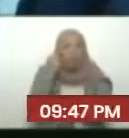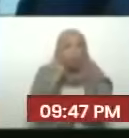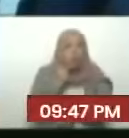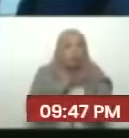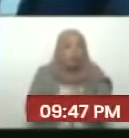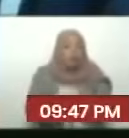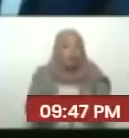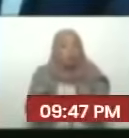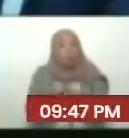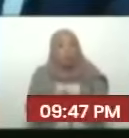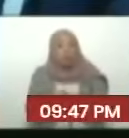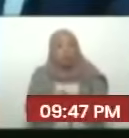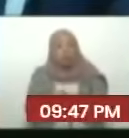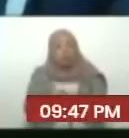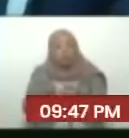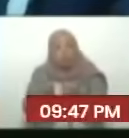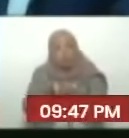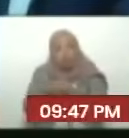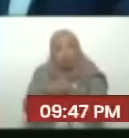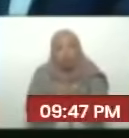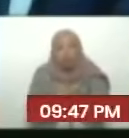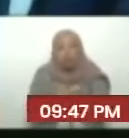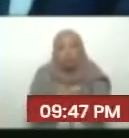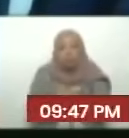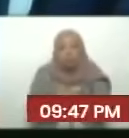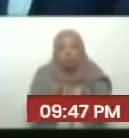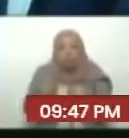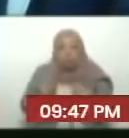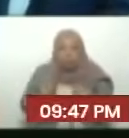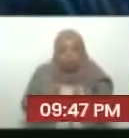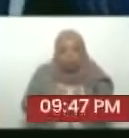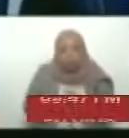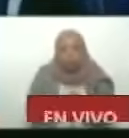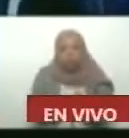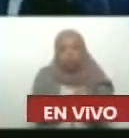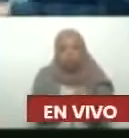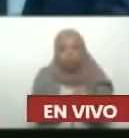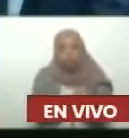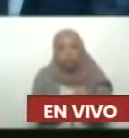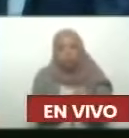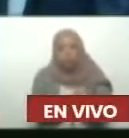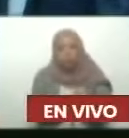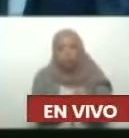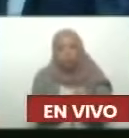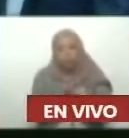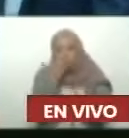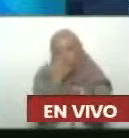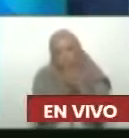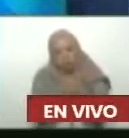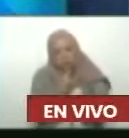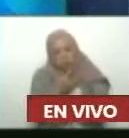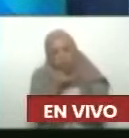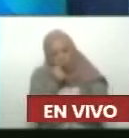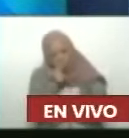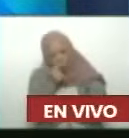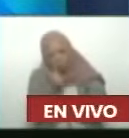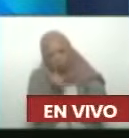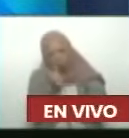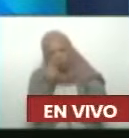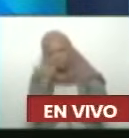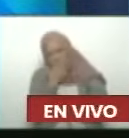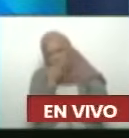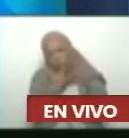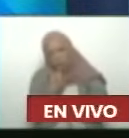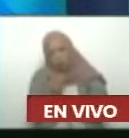también vilipendiado, atacado, y se reunieron. No se sabe qué hablaron esos hombres, hay mucha